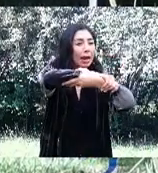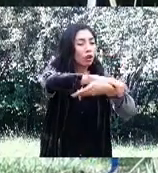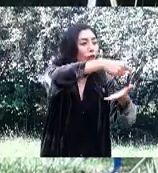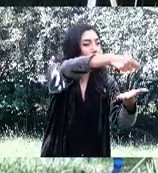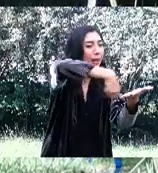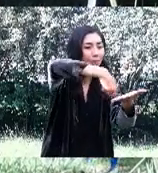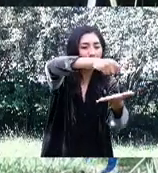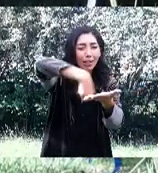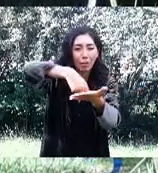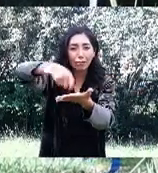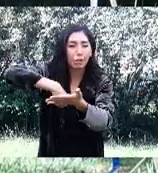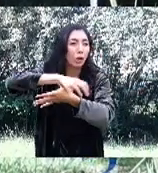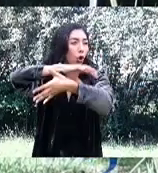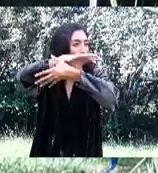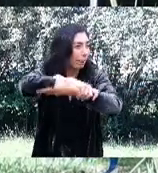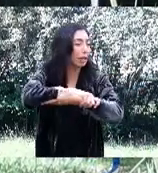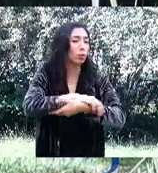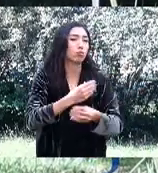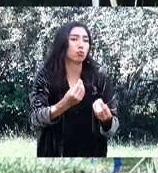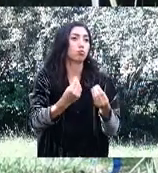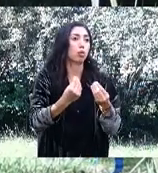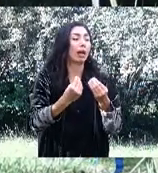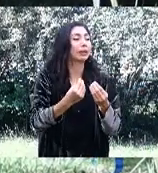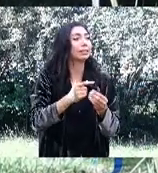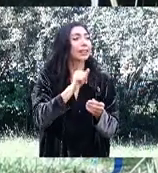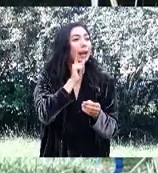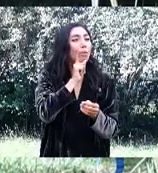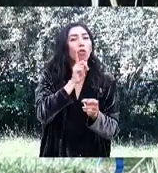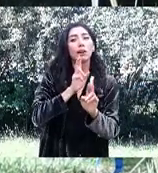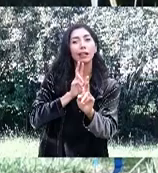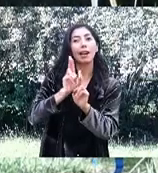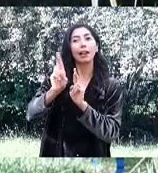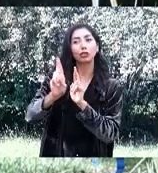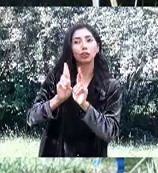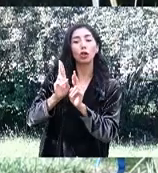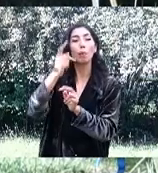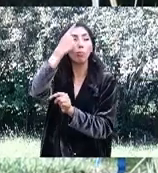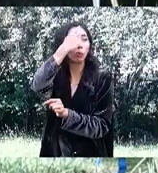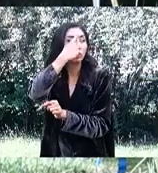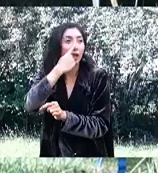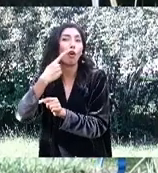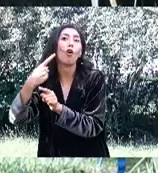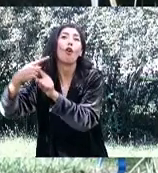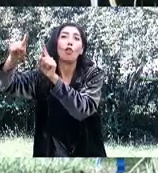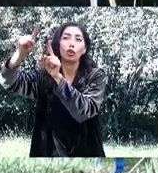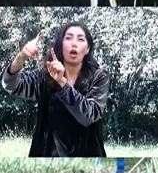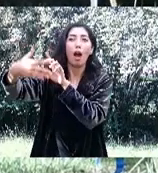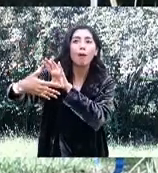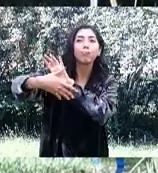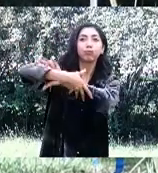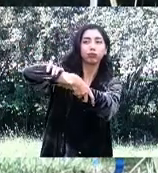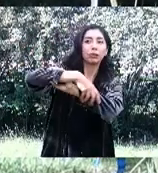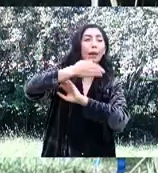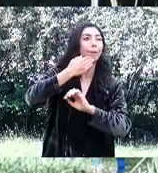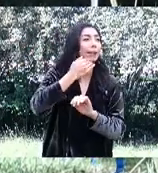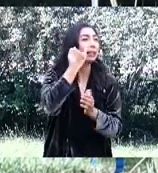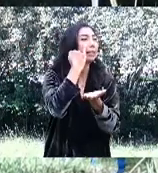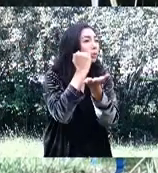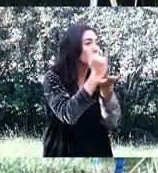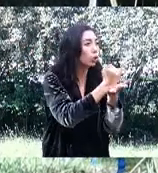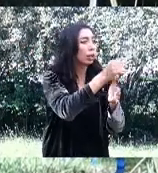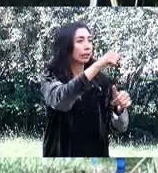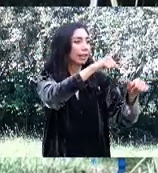han llevado justamente a tener una relación con otros museos con otras instituciones científicas culturales políticas